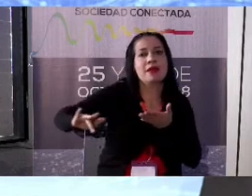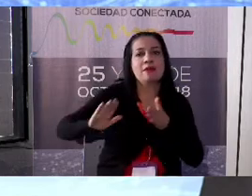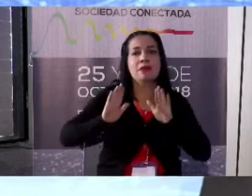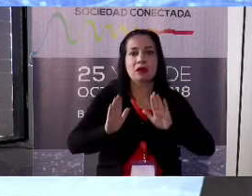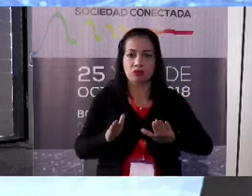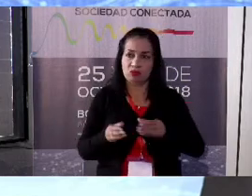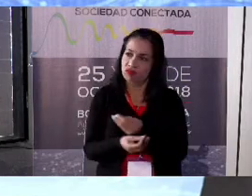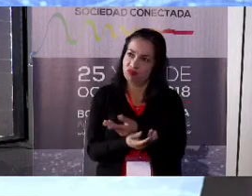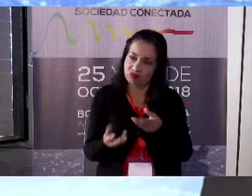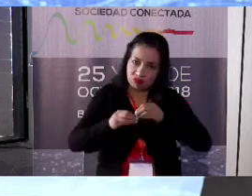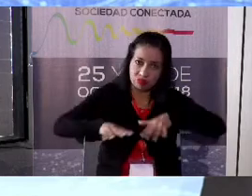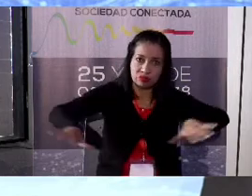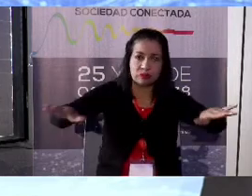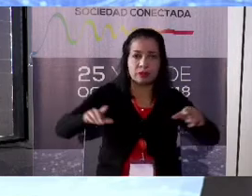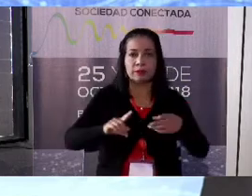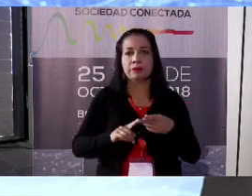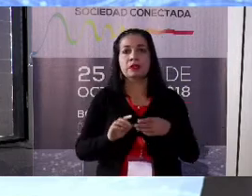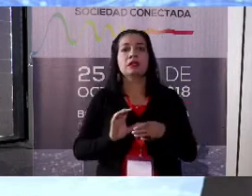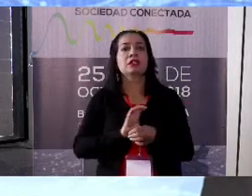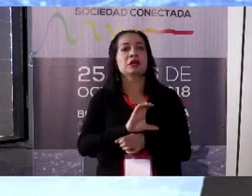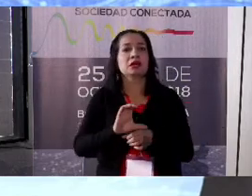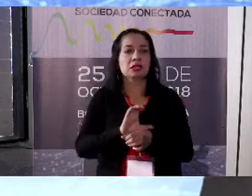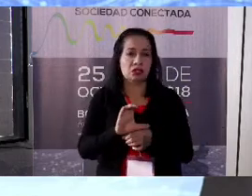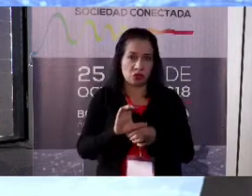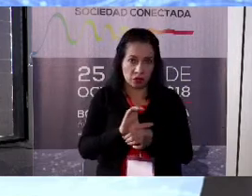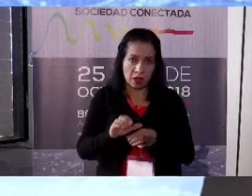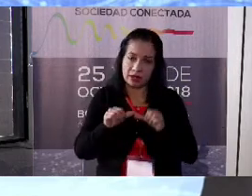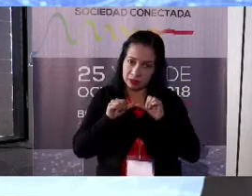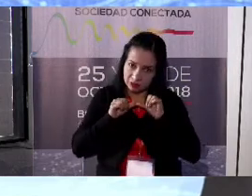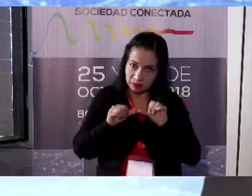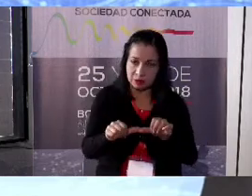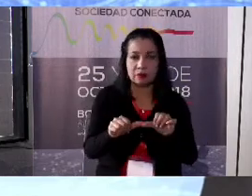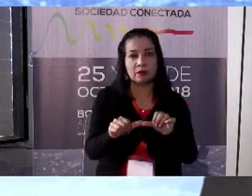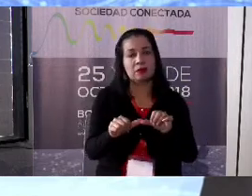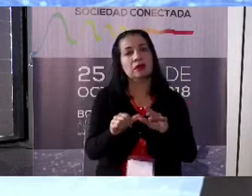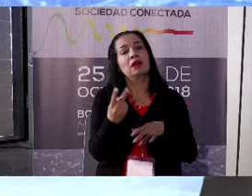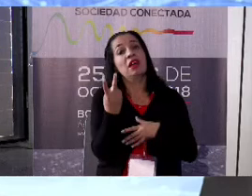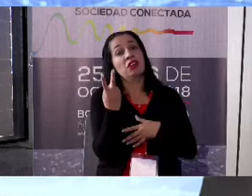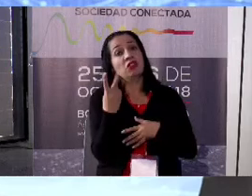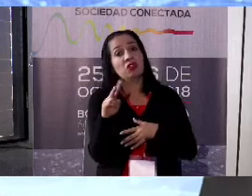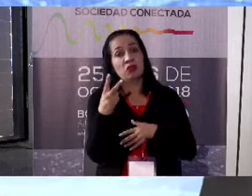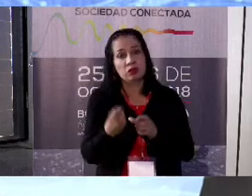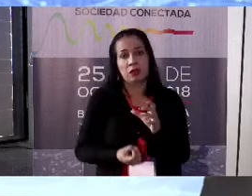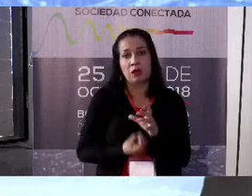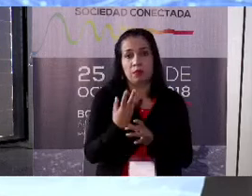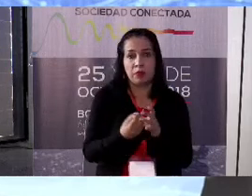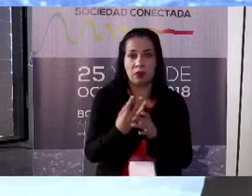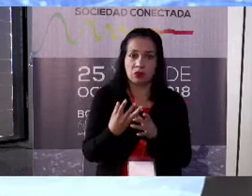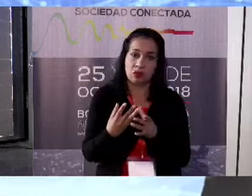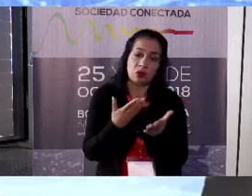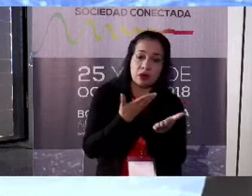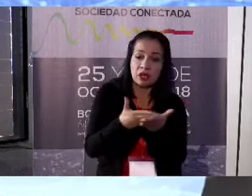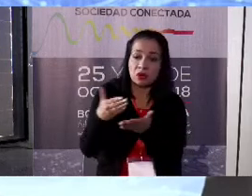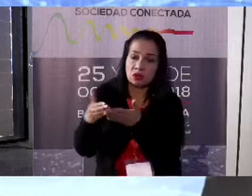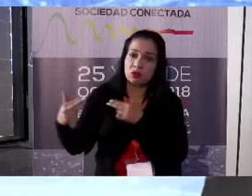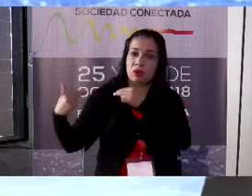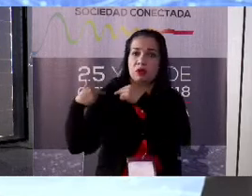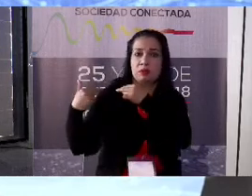s ciudades y comunidades sostenibles el 11 el 12 producción y consumo responsables y el